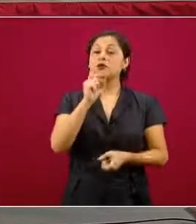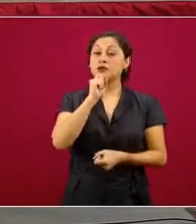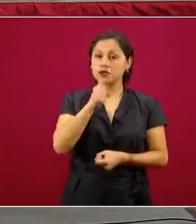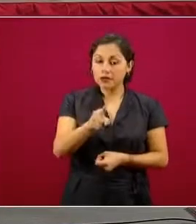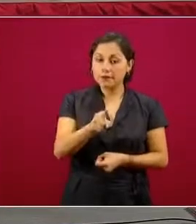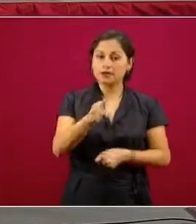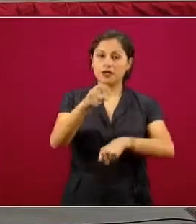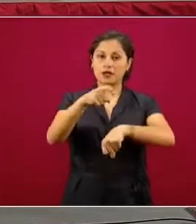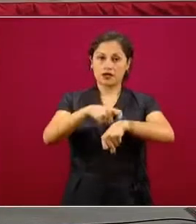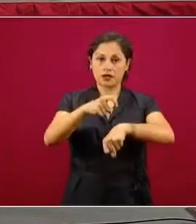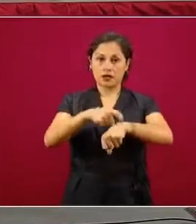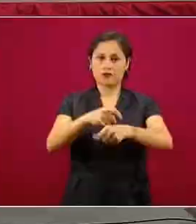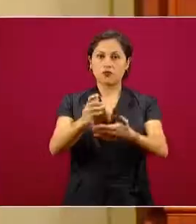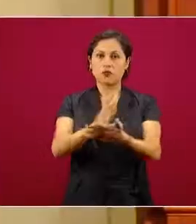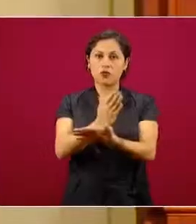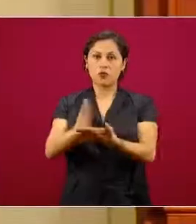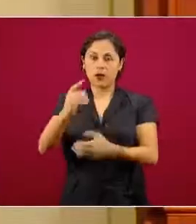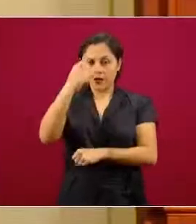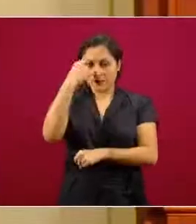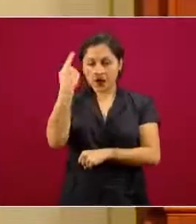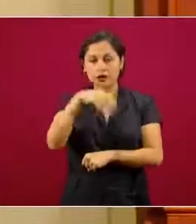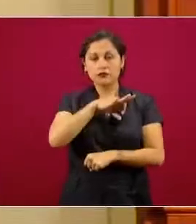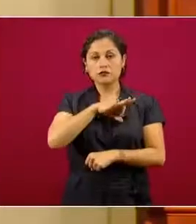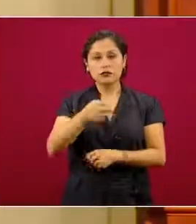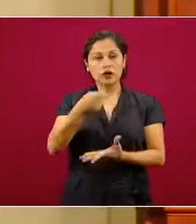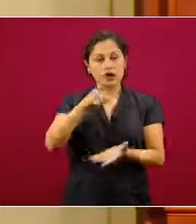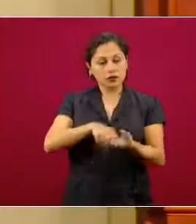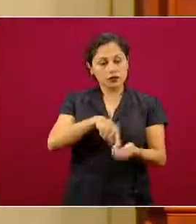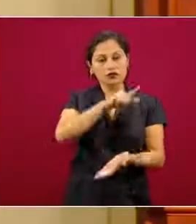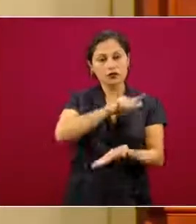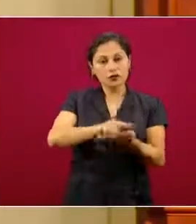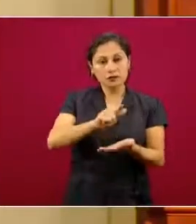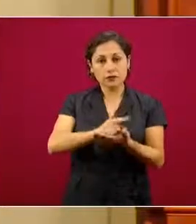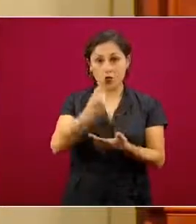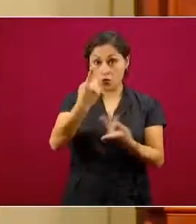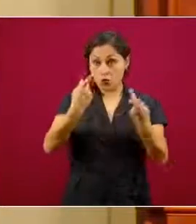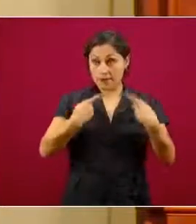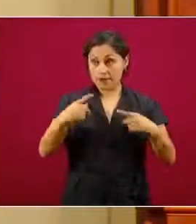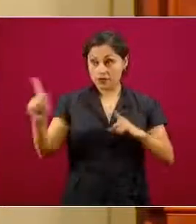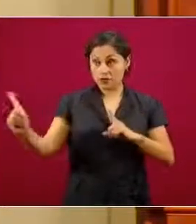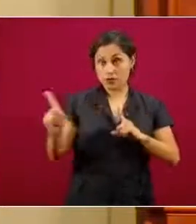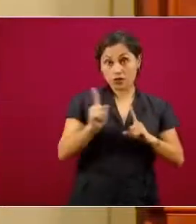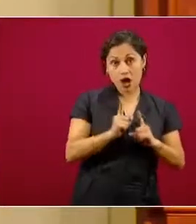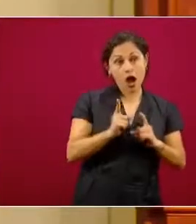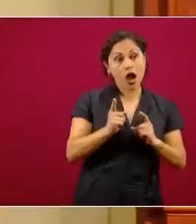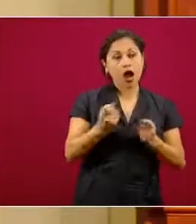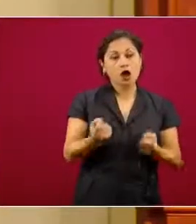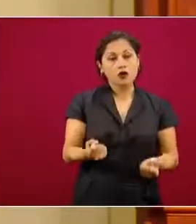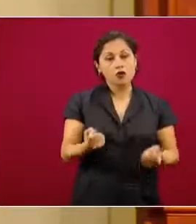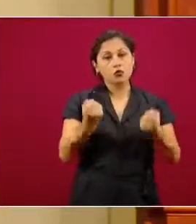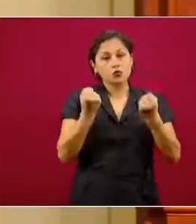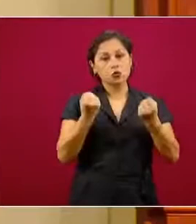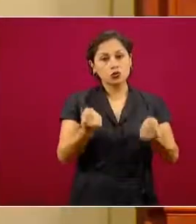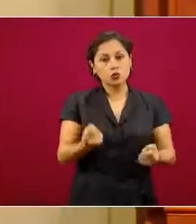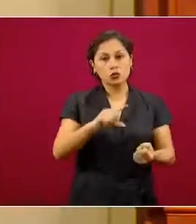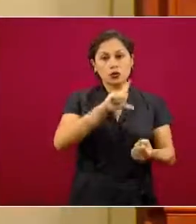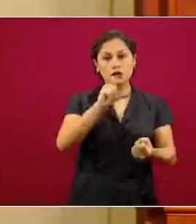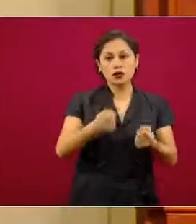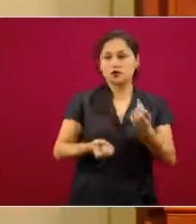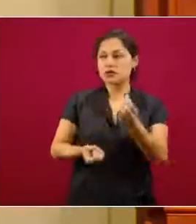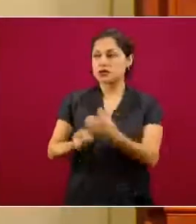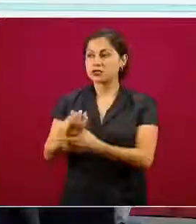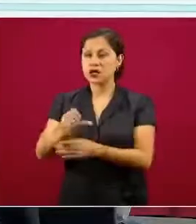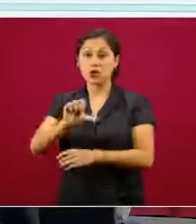de limpieza, sobre todo en el equipamiento que utilizan, para que una persona que utilizó el equipo, pues lógicamente no